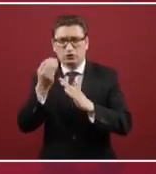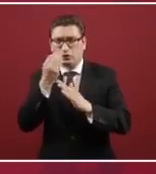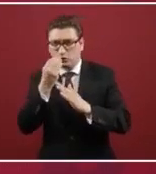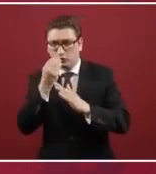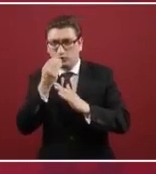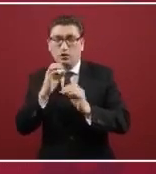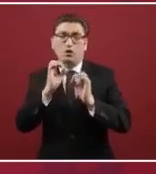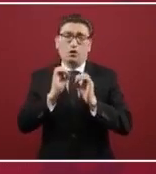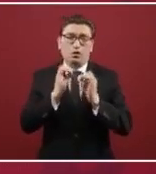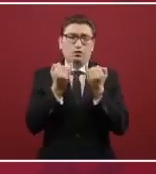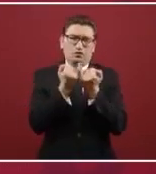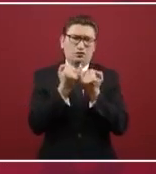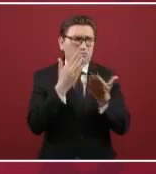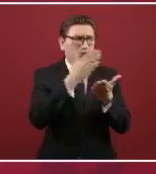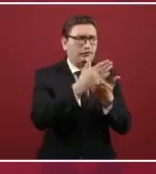y que